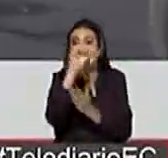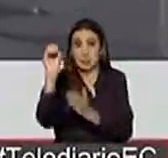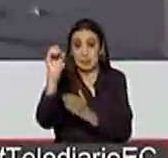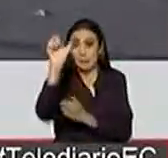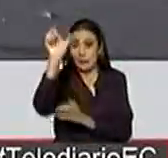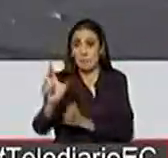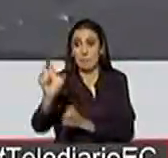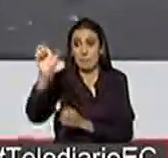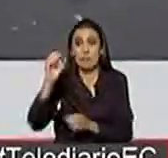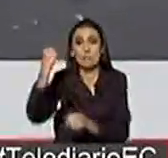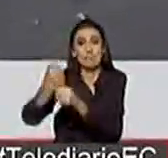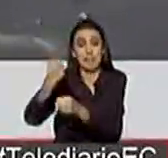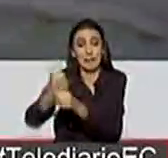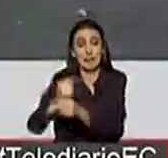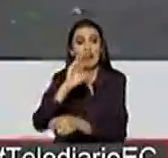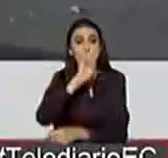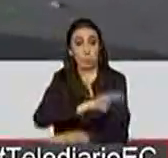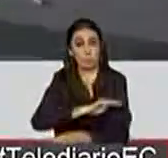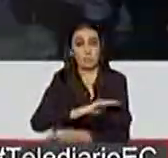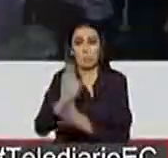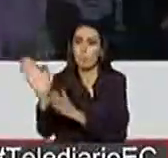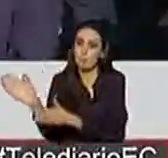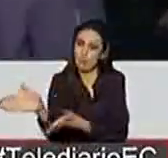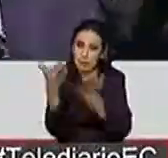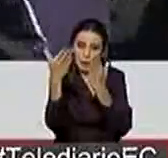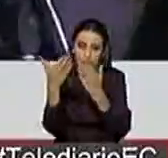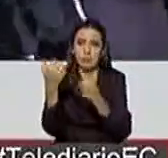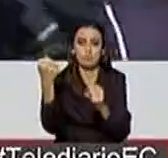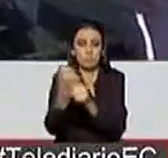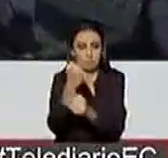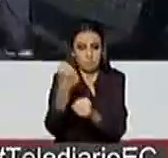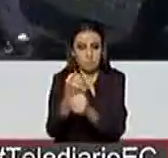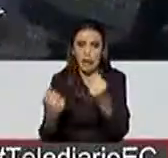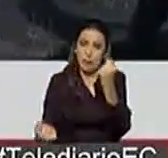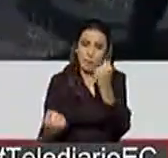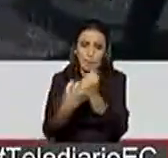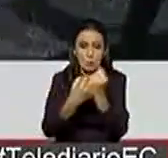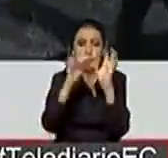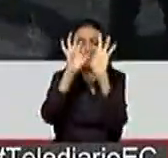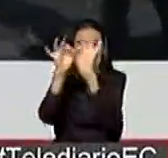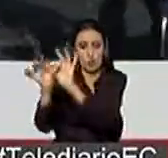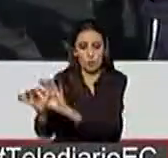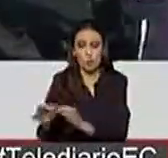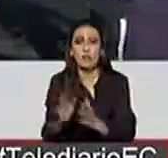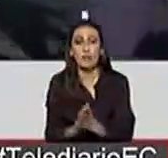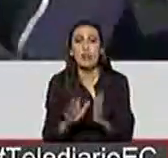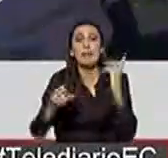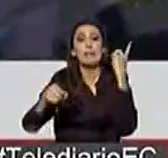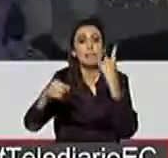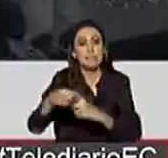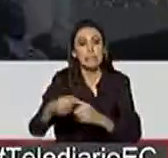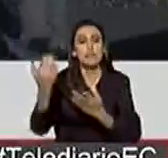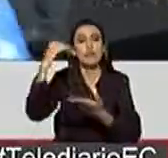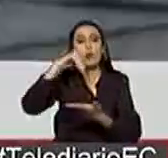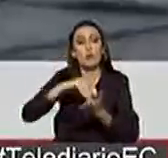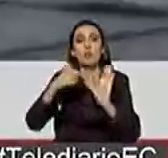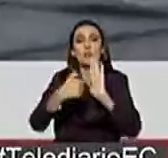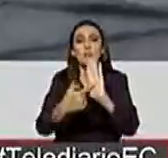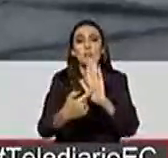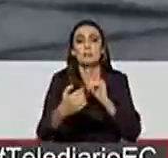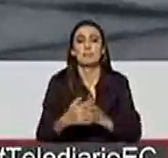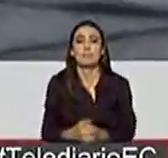calles para colaborar en los trabajos de limpieza que nos levantemos también a una vez que quito este limpio y este digno para vivir